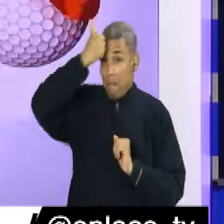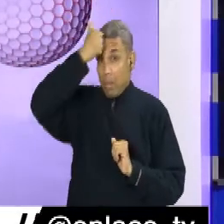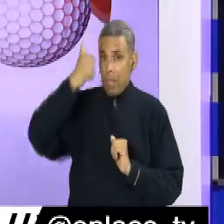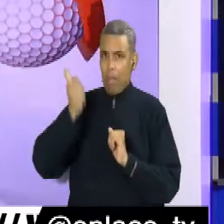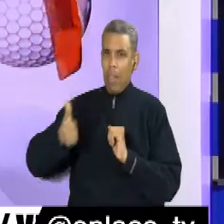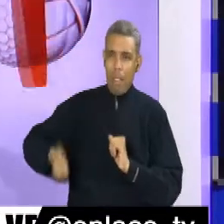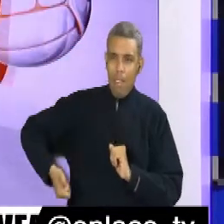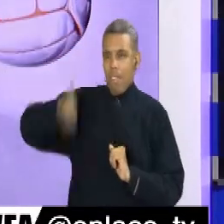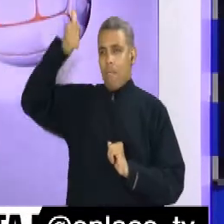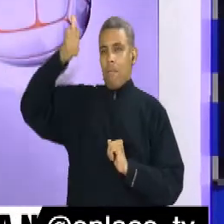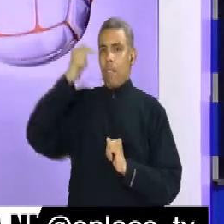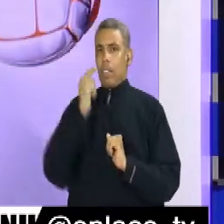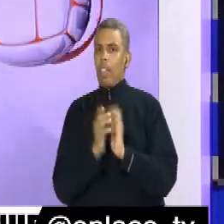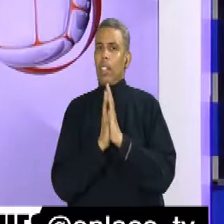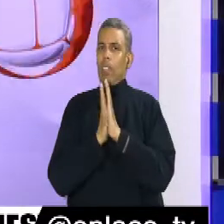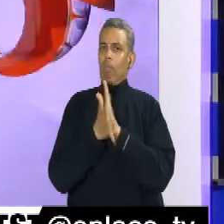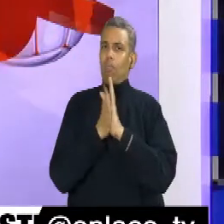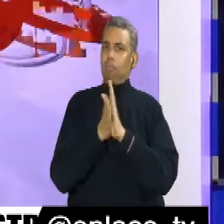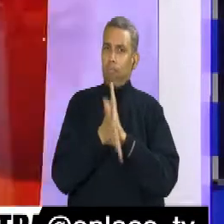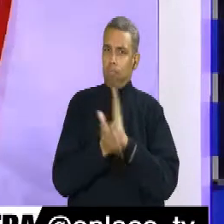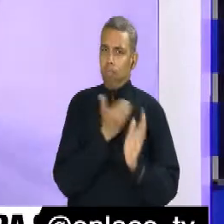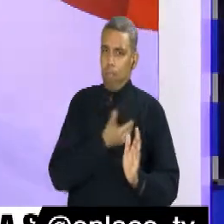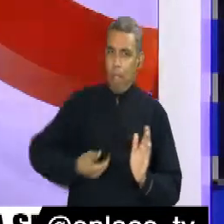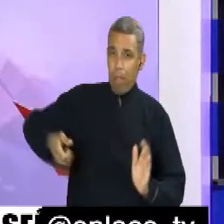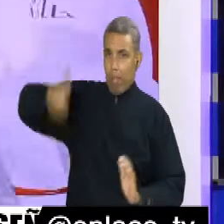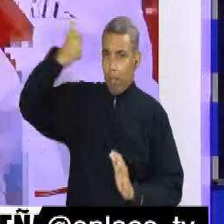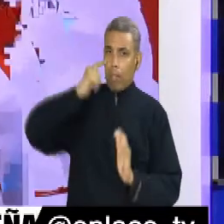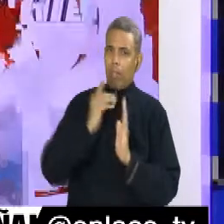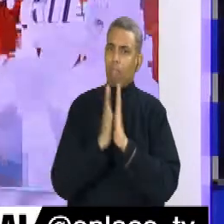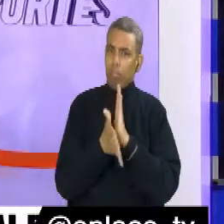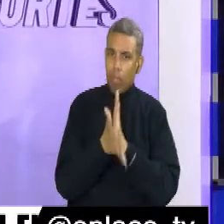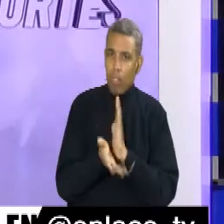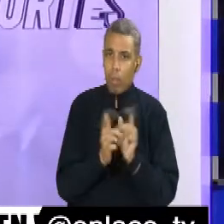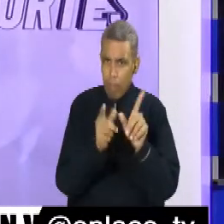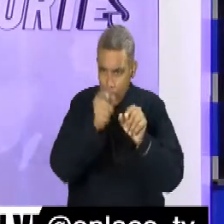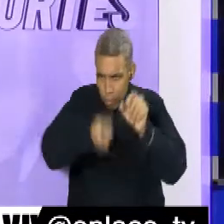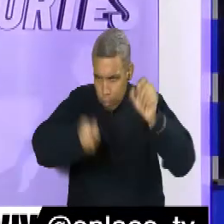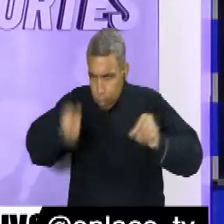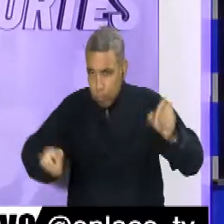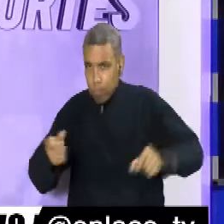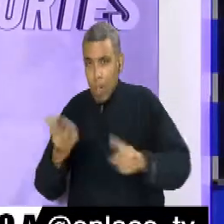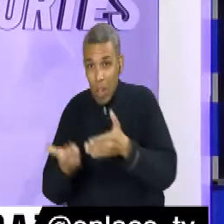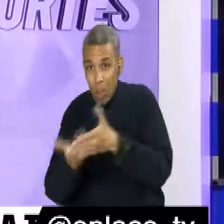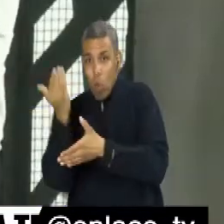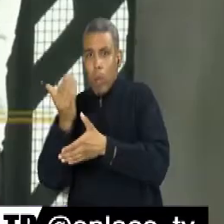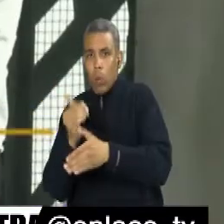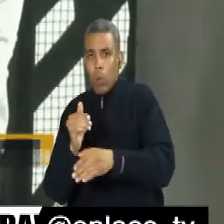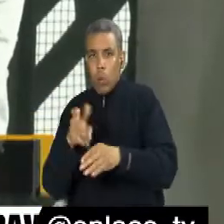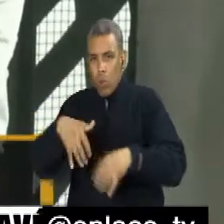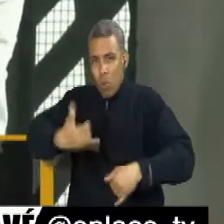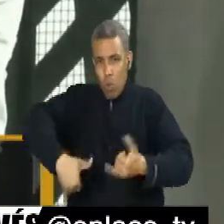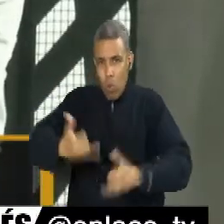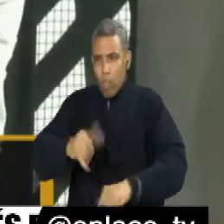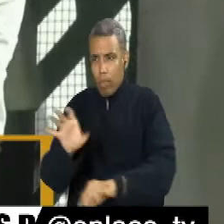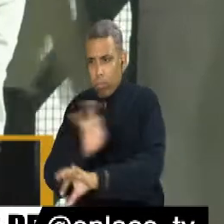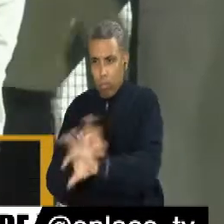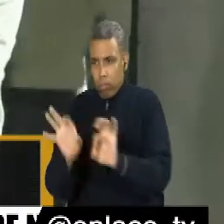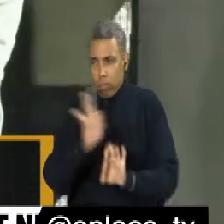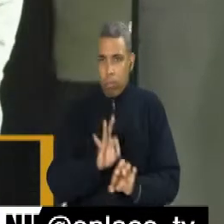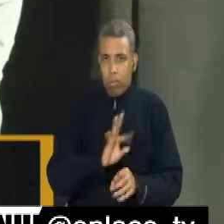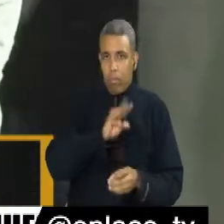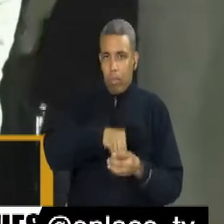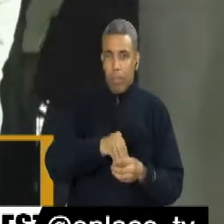dirigente se refirió a los nuevos refuerzos que llegarán a la máquina amarilla. Luego del octavo refuerzo del